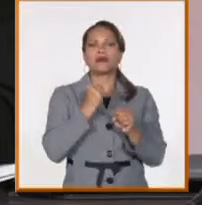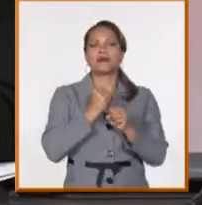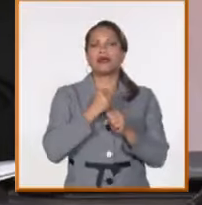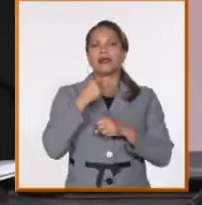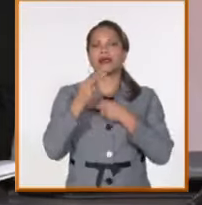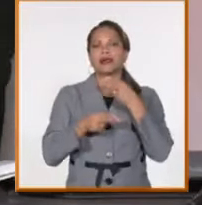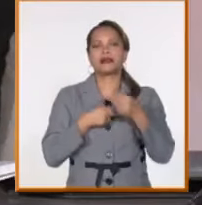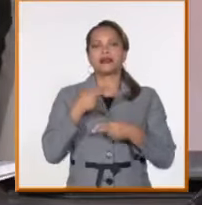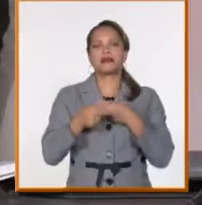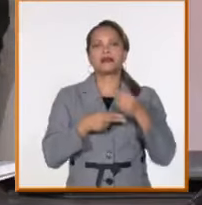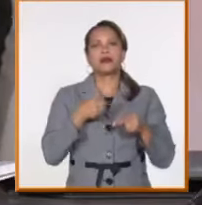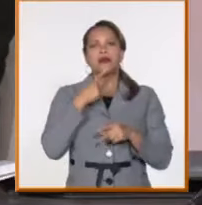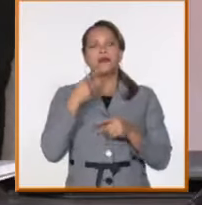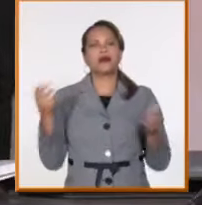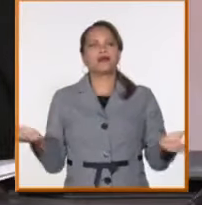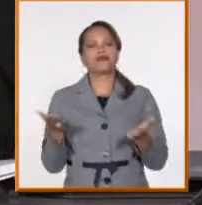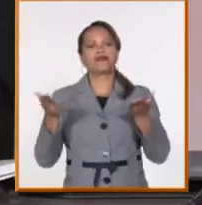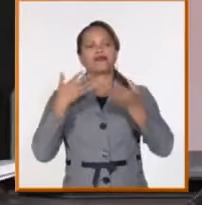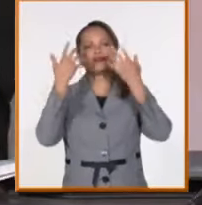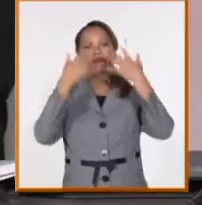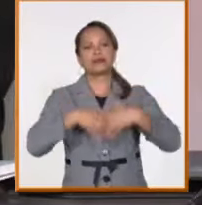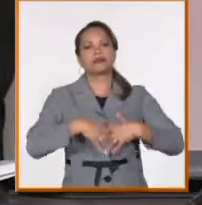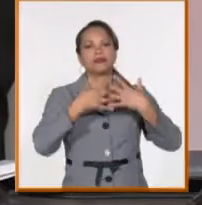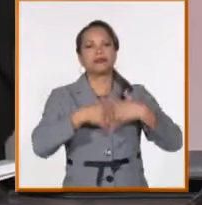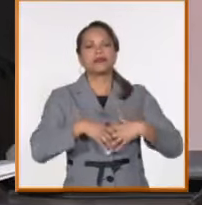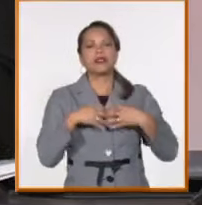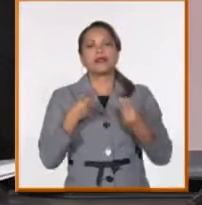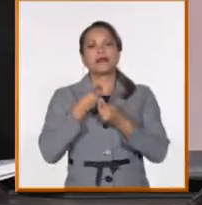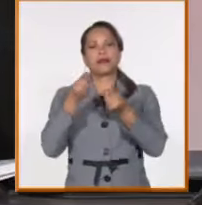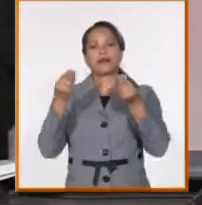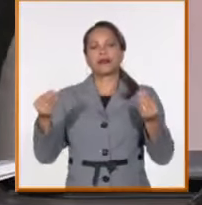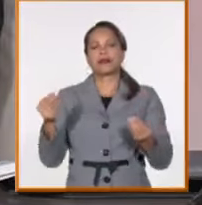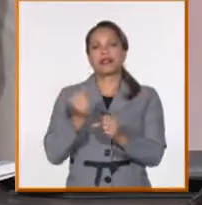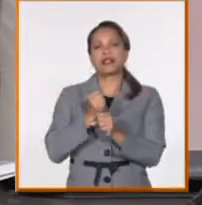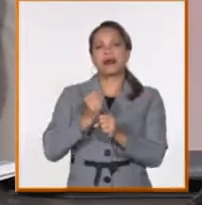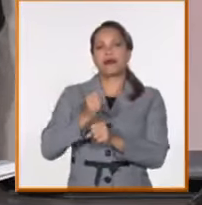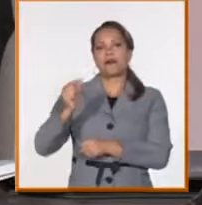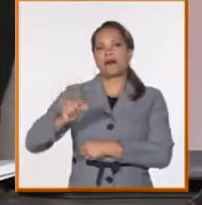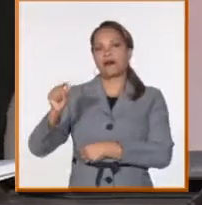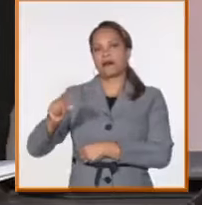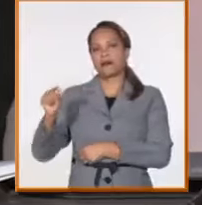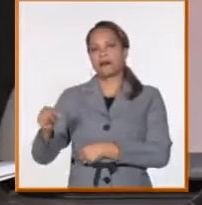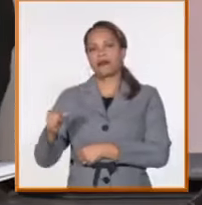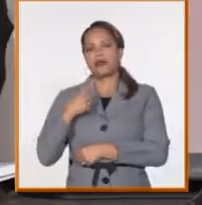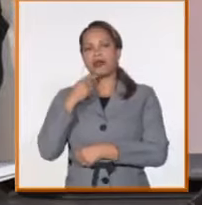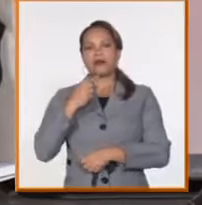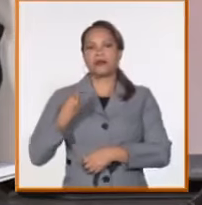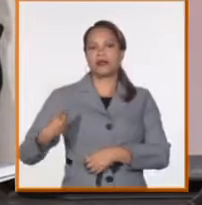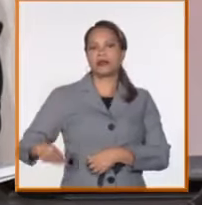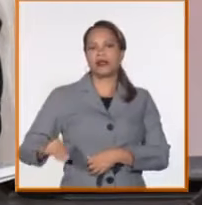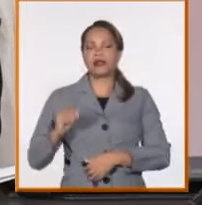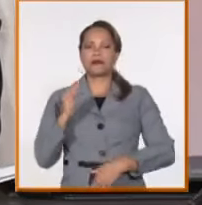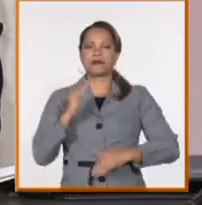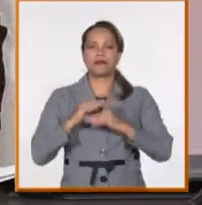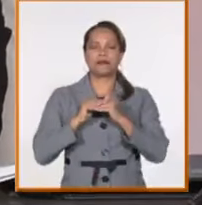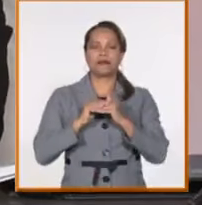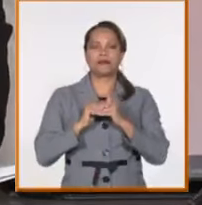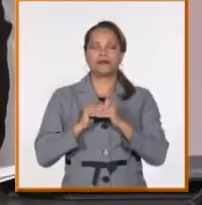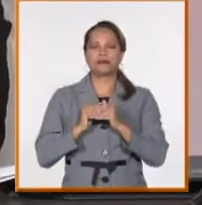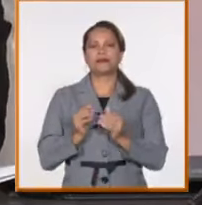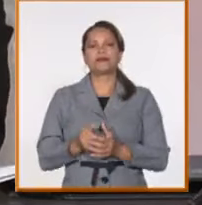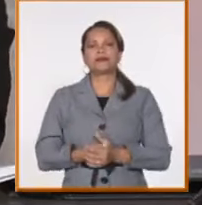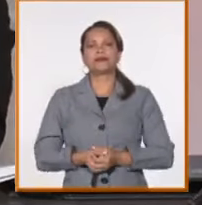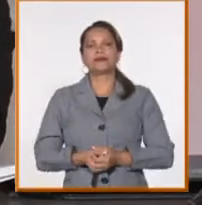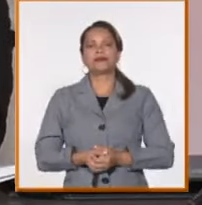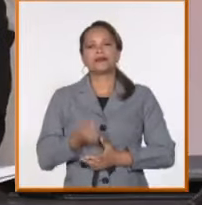abierto para reanimar la industria para darle empleo a sus trabajadores Para aprovechar las capacidades instaladas buenas Buenas noches Randy para